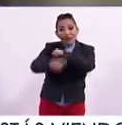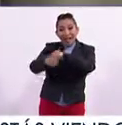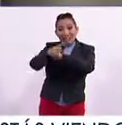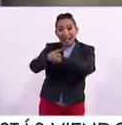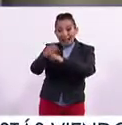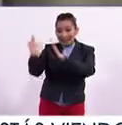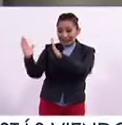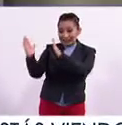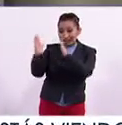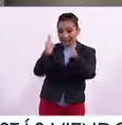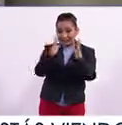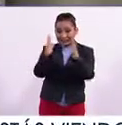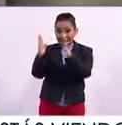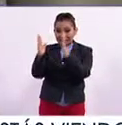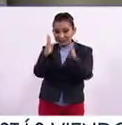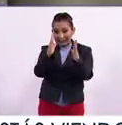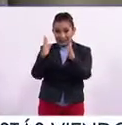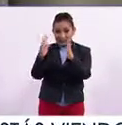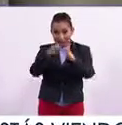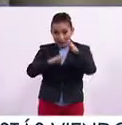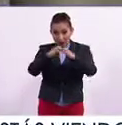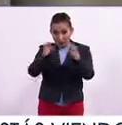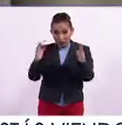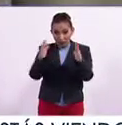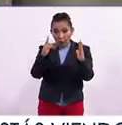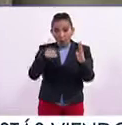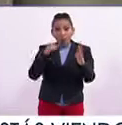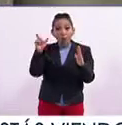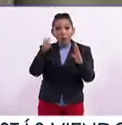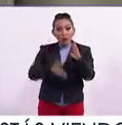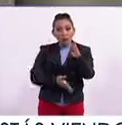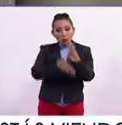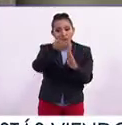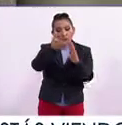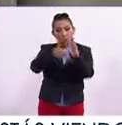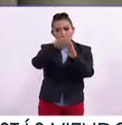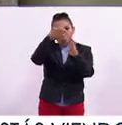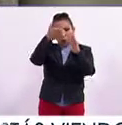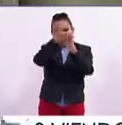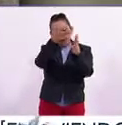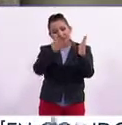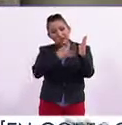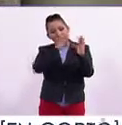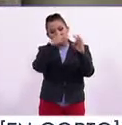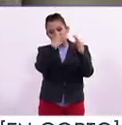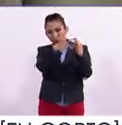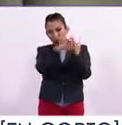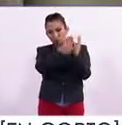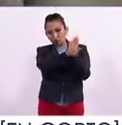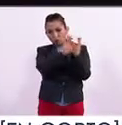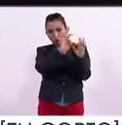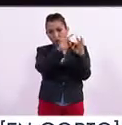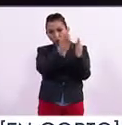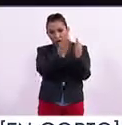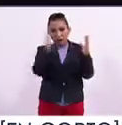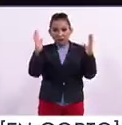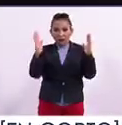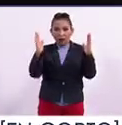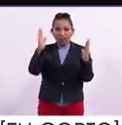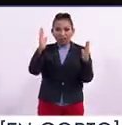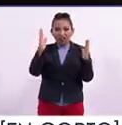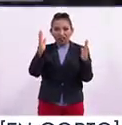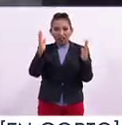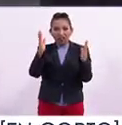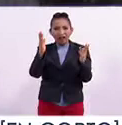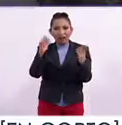antes, cuando se construyó, tenía cierta forma, pues perdió forma a medida que se le hundía el